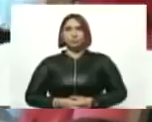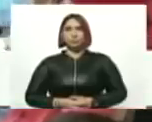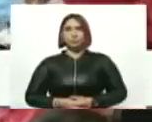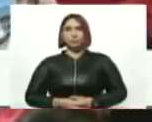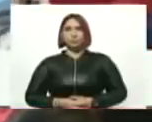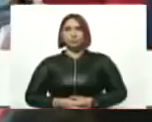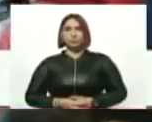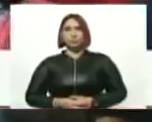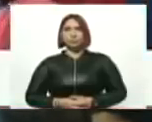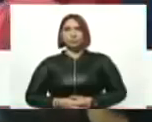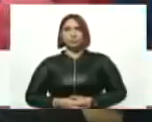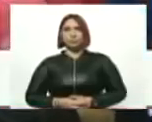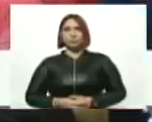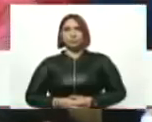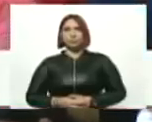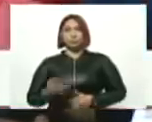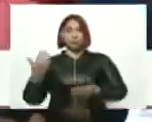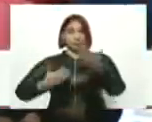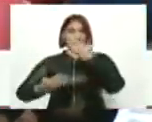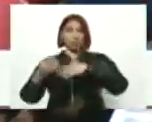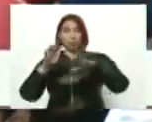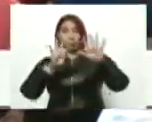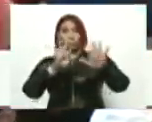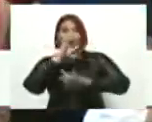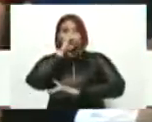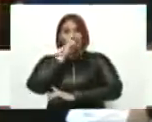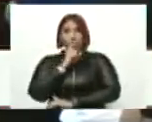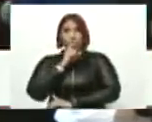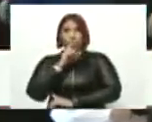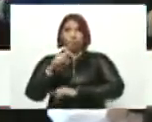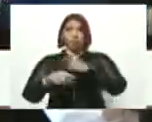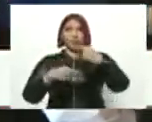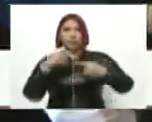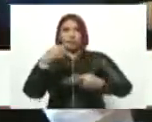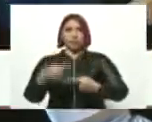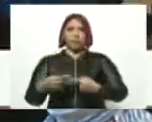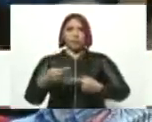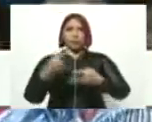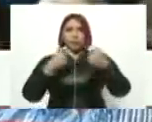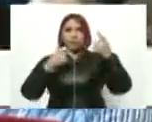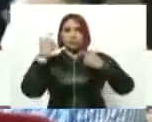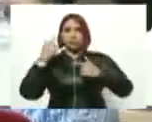cuando hace 9 años se fue